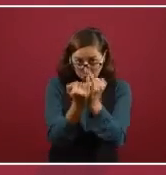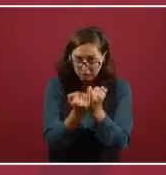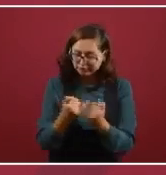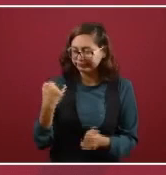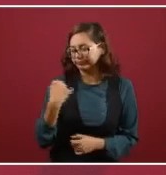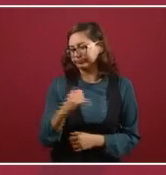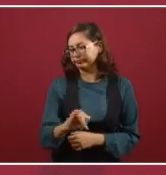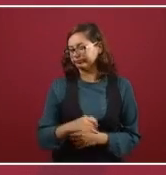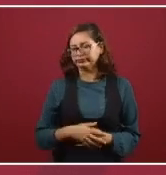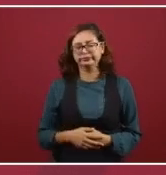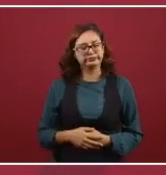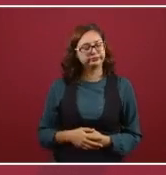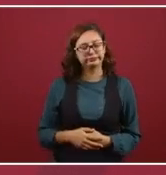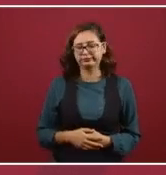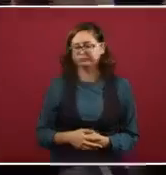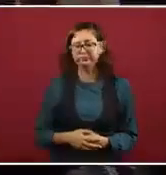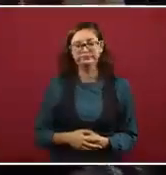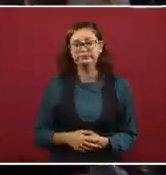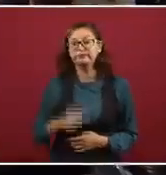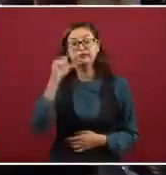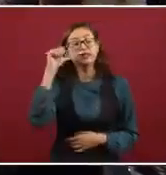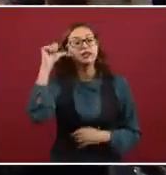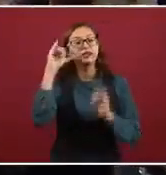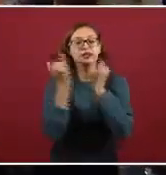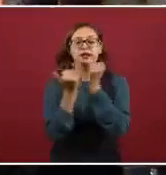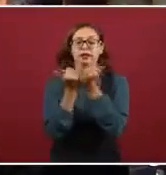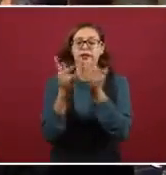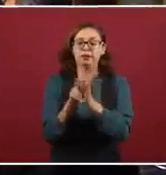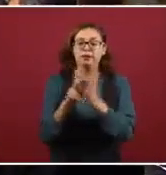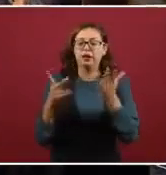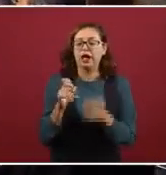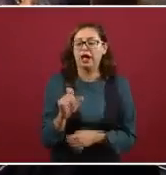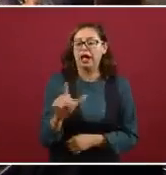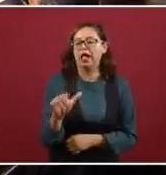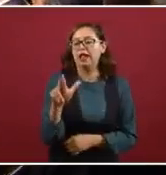en el Reforma,